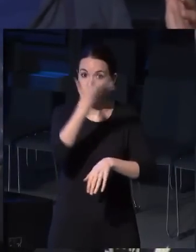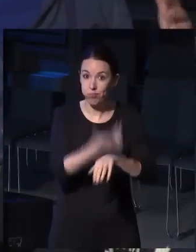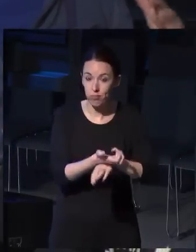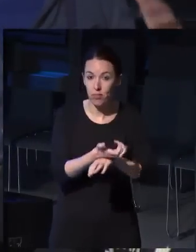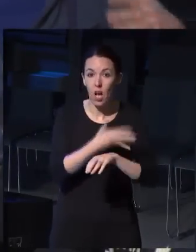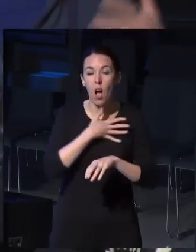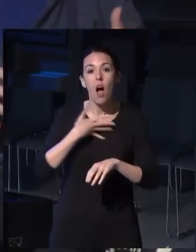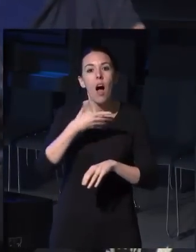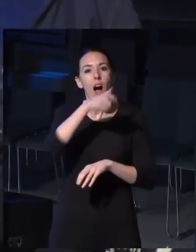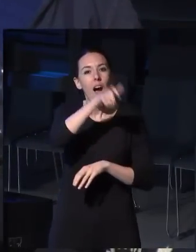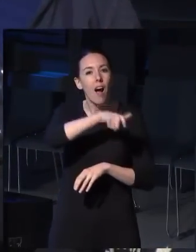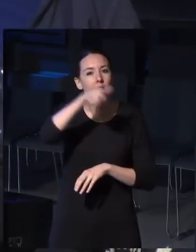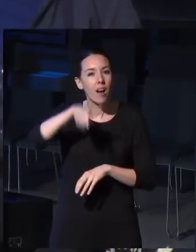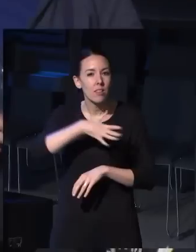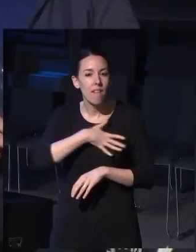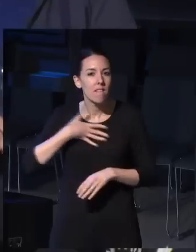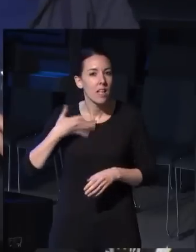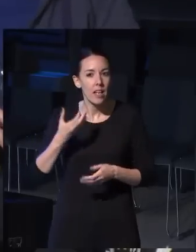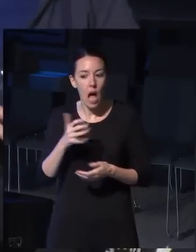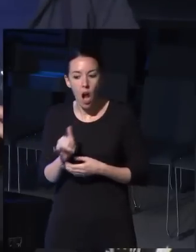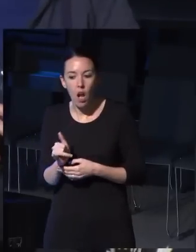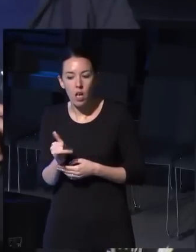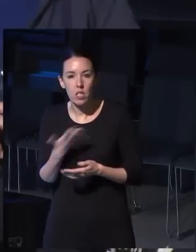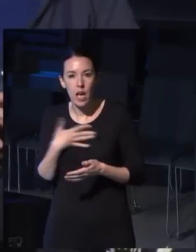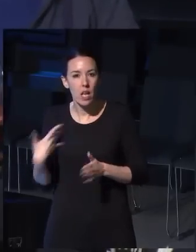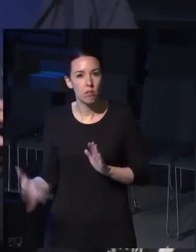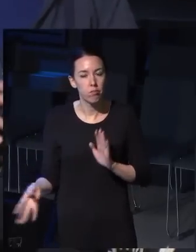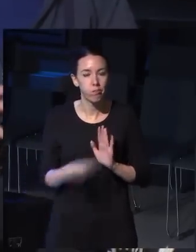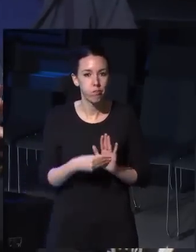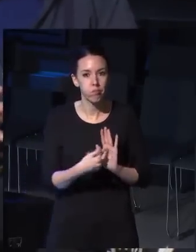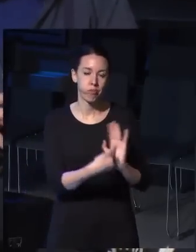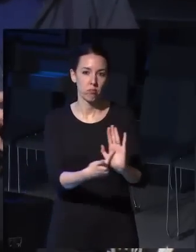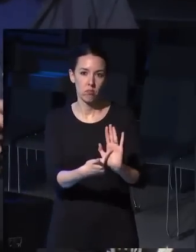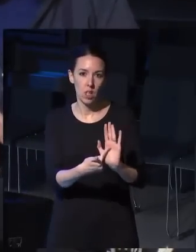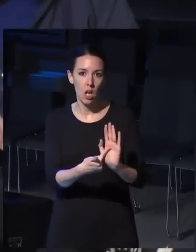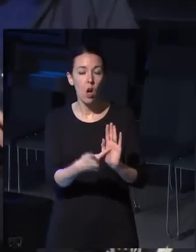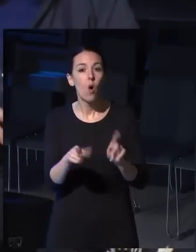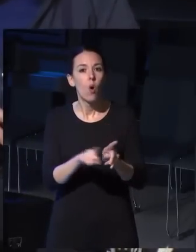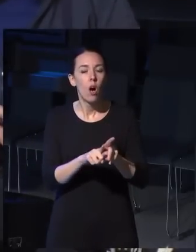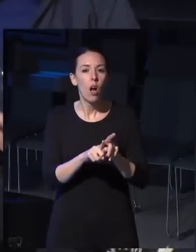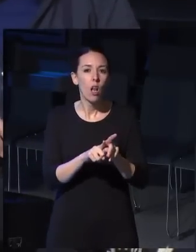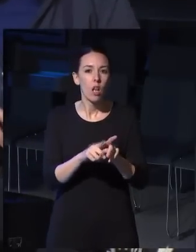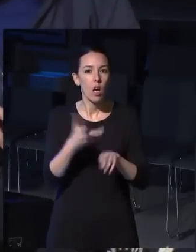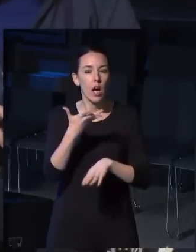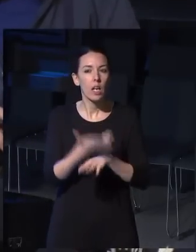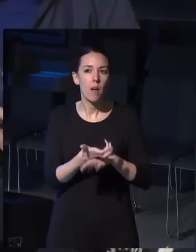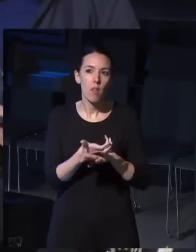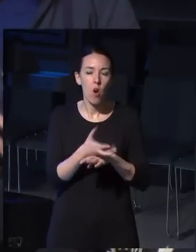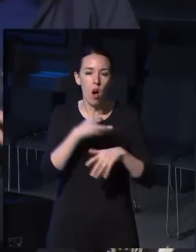gente quería, pues, plasmar lo que tenía, ¿no? Y la grabación se ha convertido ahora mismo como en una especie de...